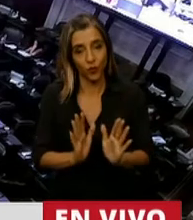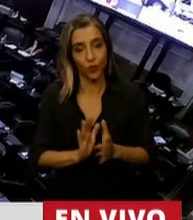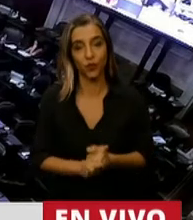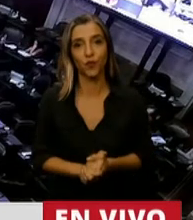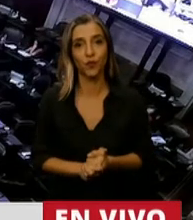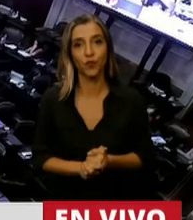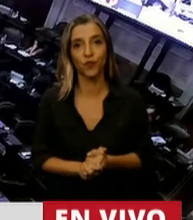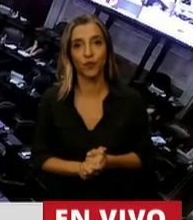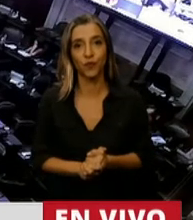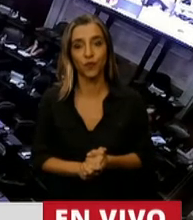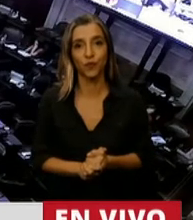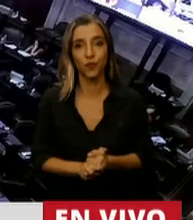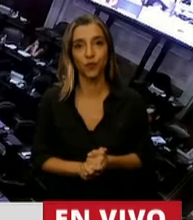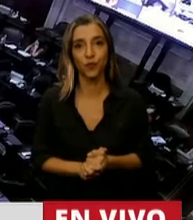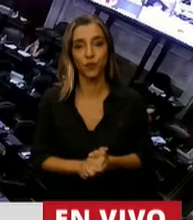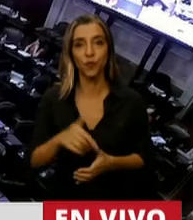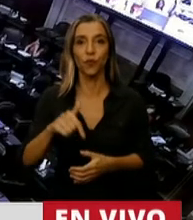Estamos en una tarde